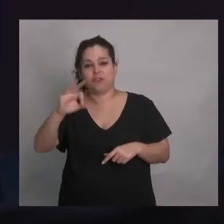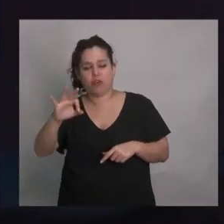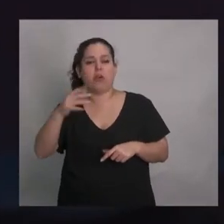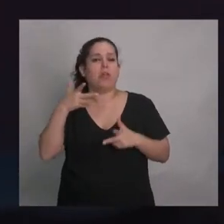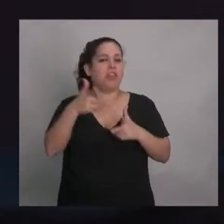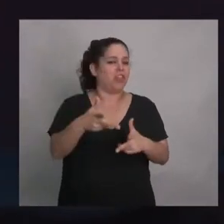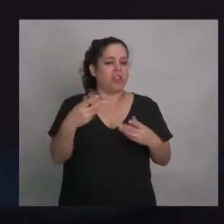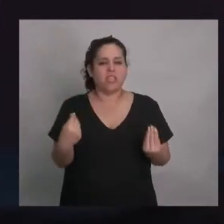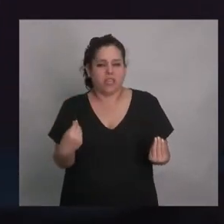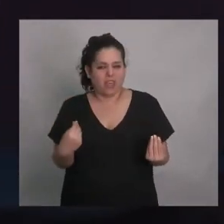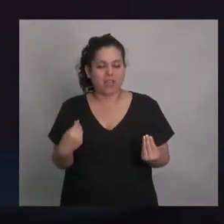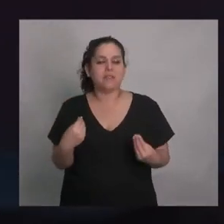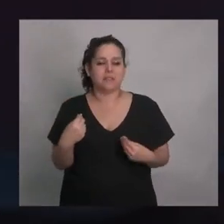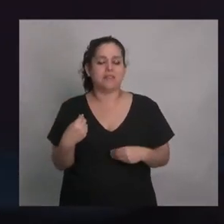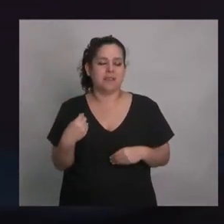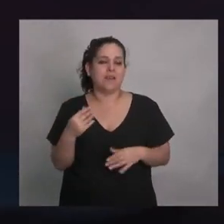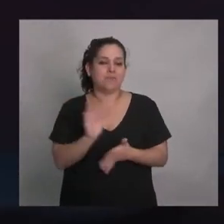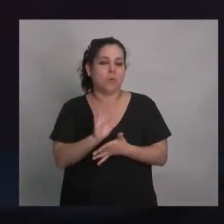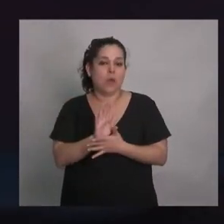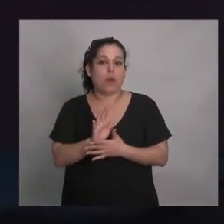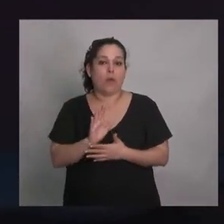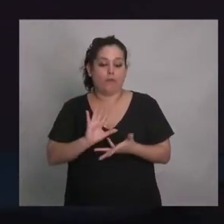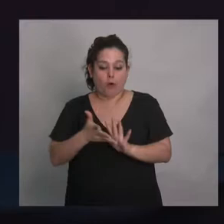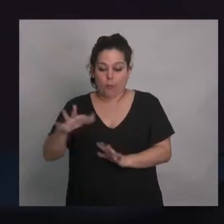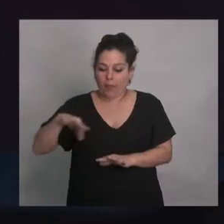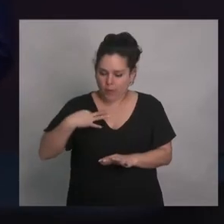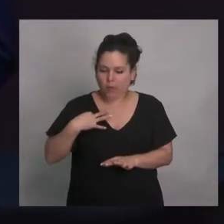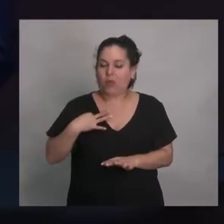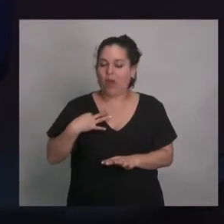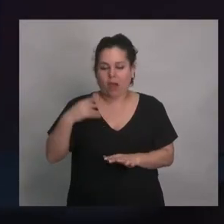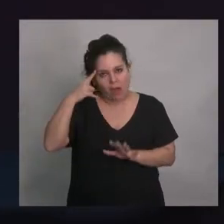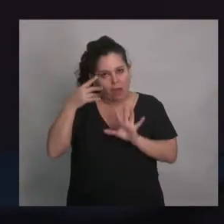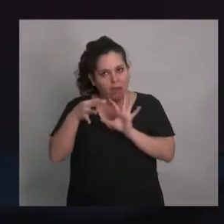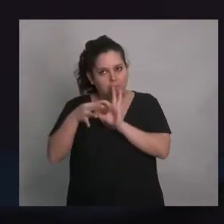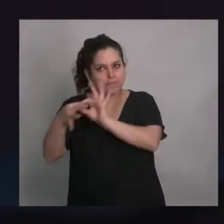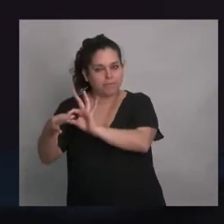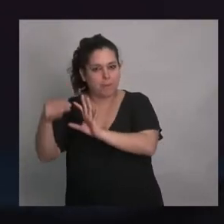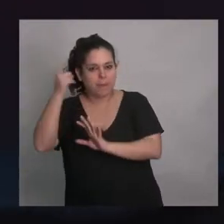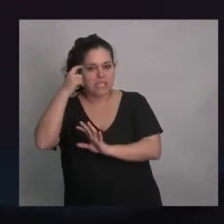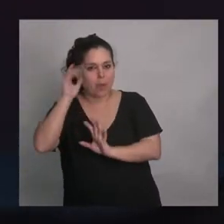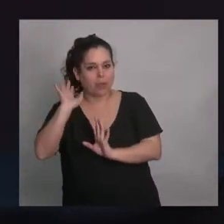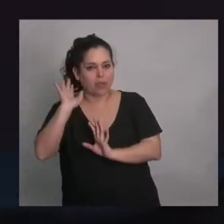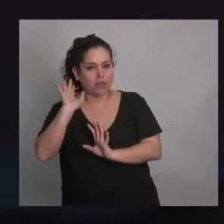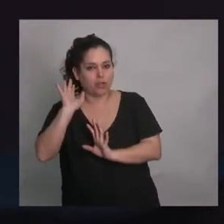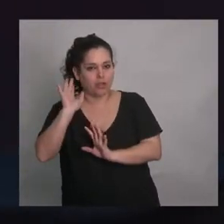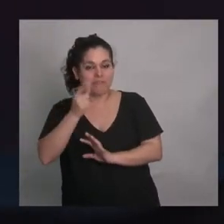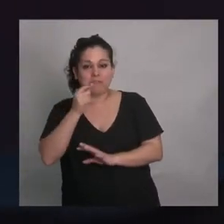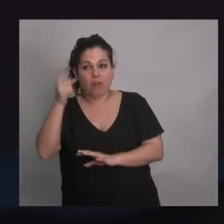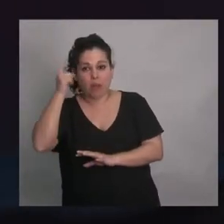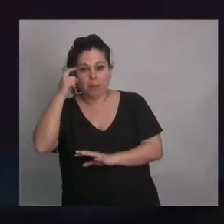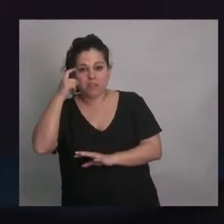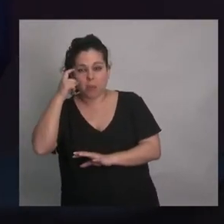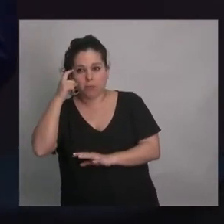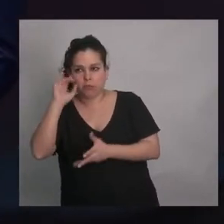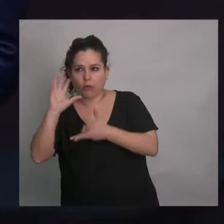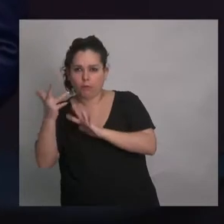vivir como pensamos si no terminan terminaremos pensando como